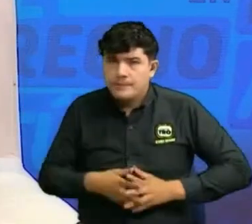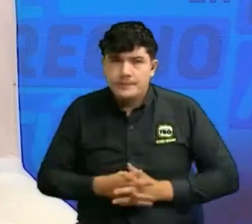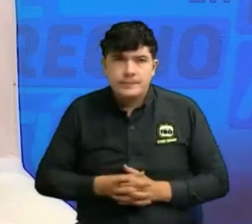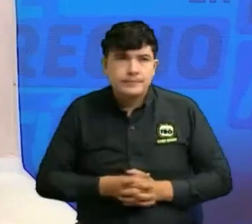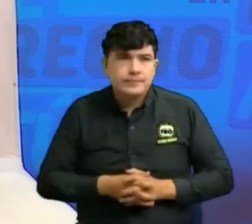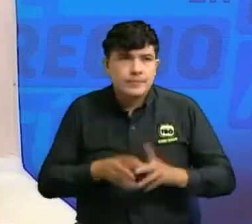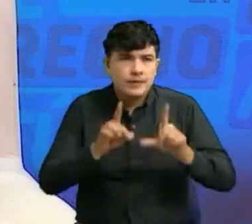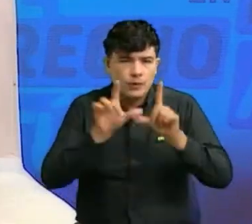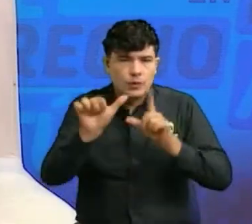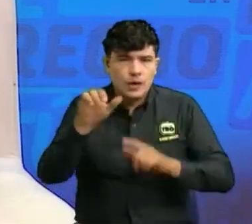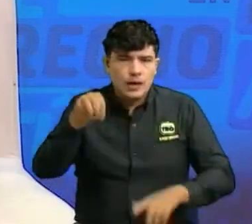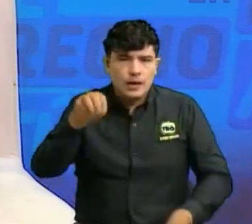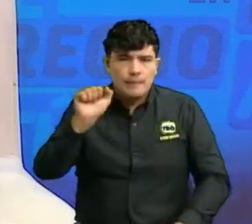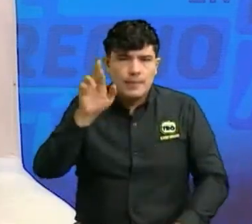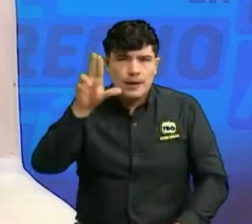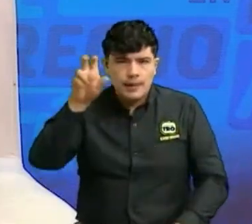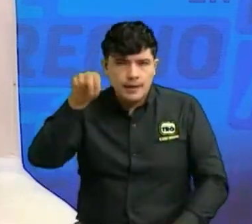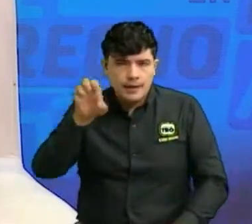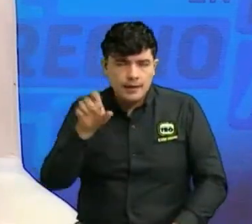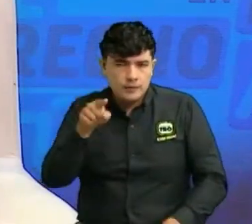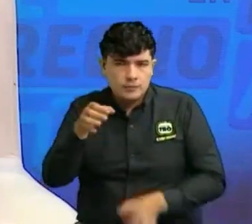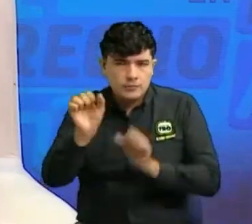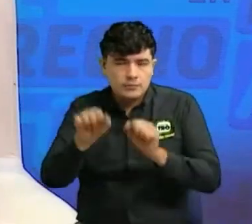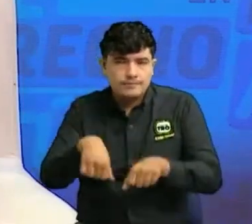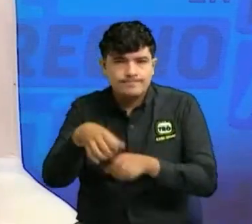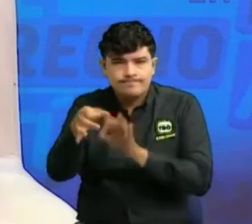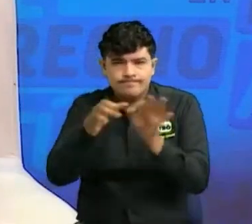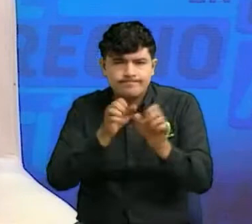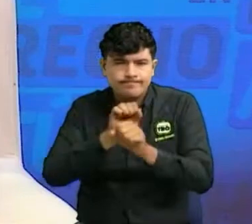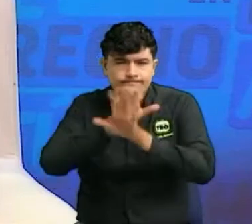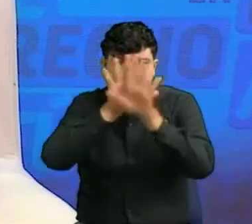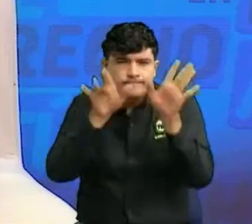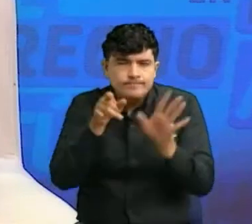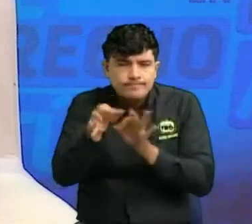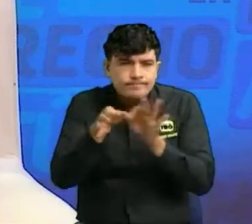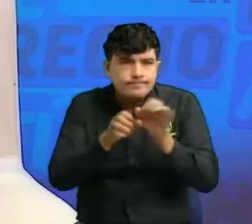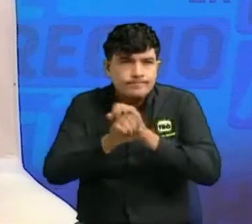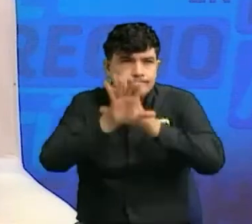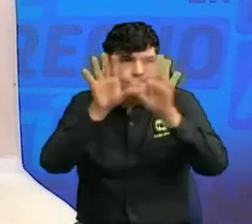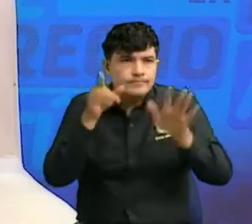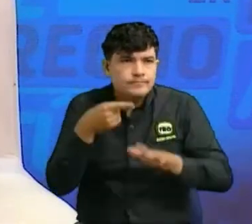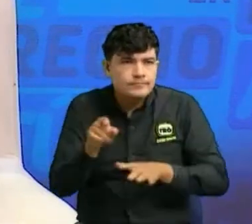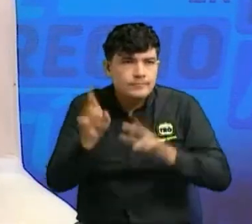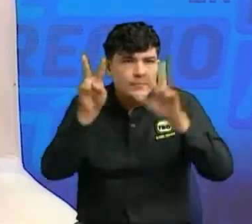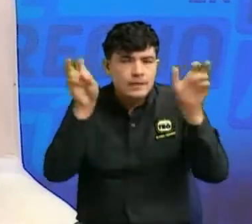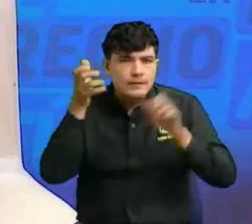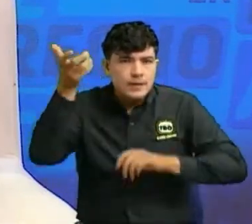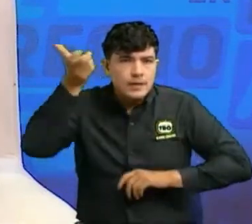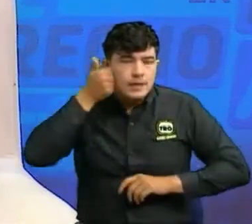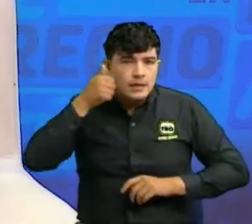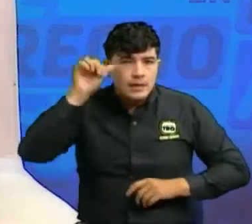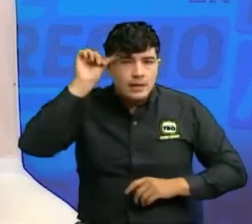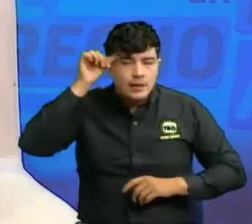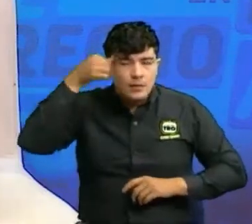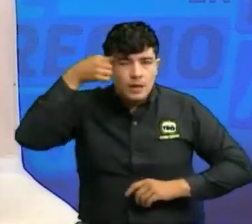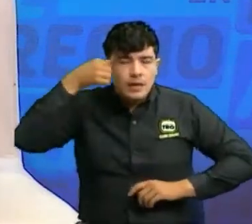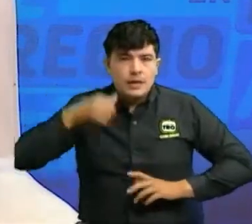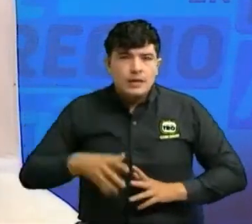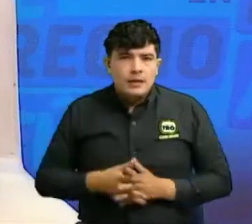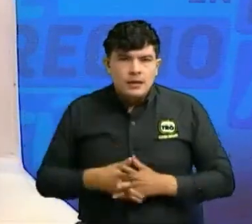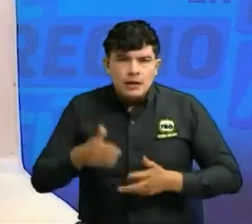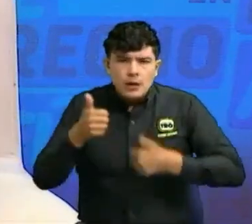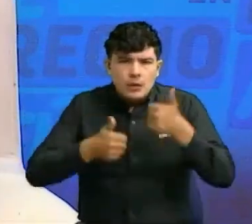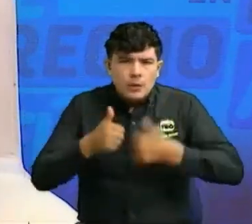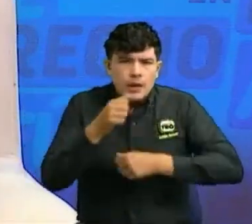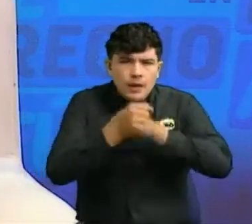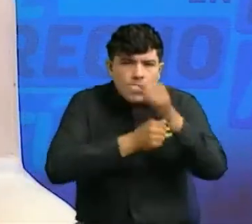Doctora Marlene, de pronto para ilustrar un poco a nuestros televidentes acerca del tema de pensiones, recordémosle nuevamente cuál es la edad